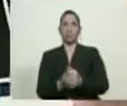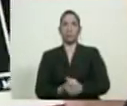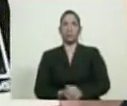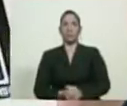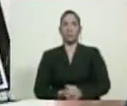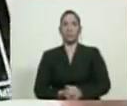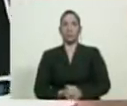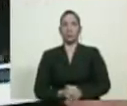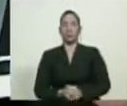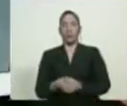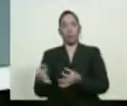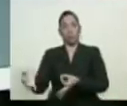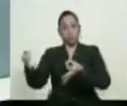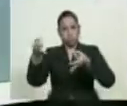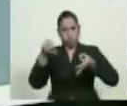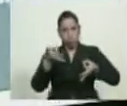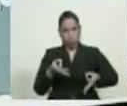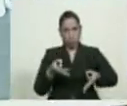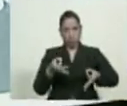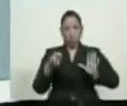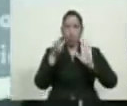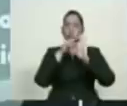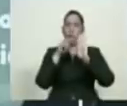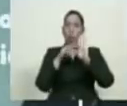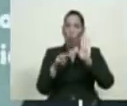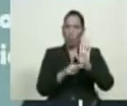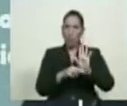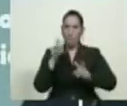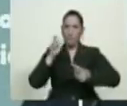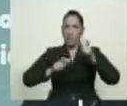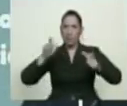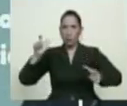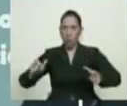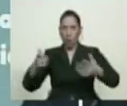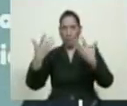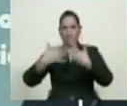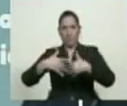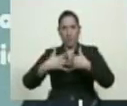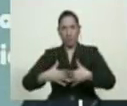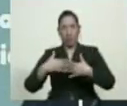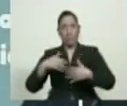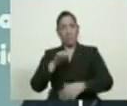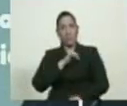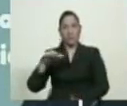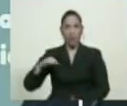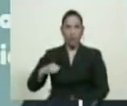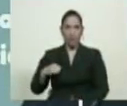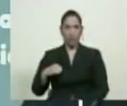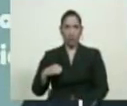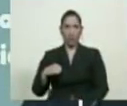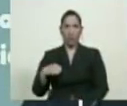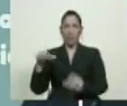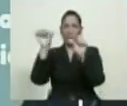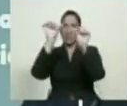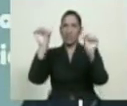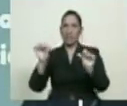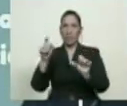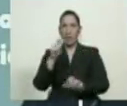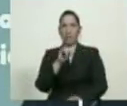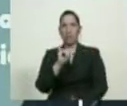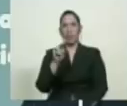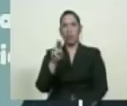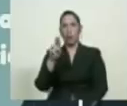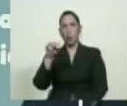la recepción de las nóminas de las empresas privadas a través del sistema TIUNA, de la página web